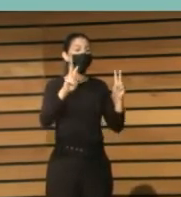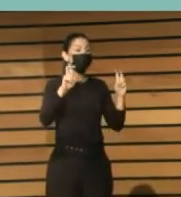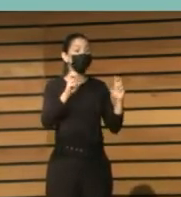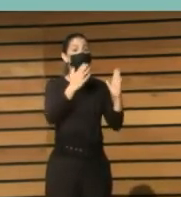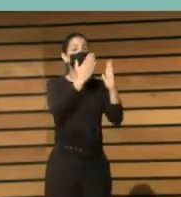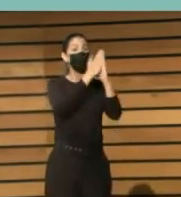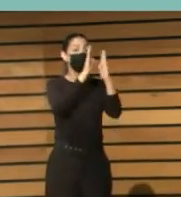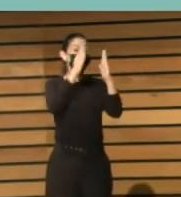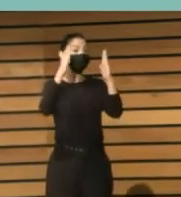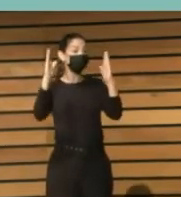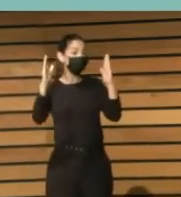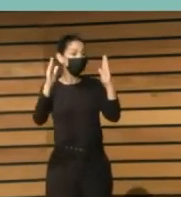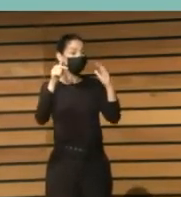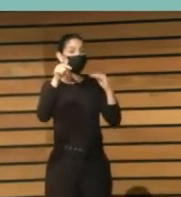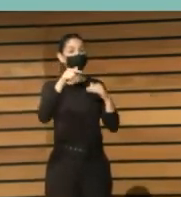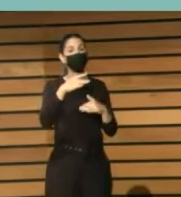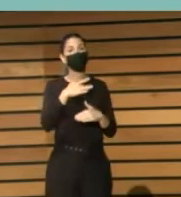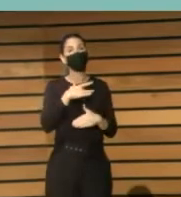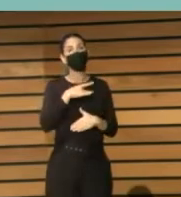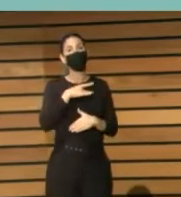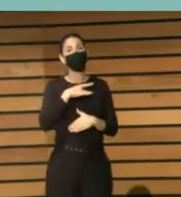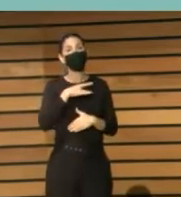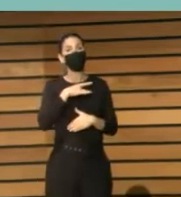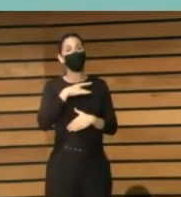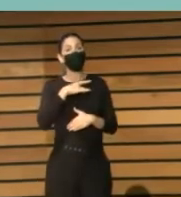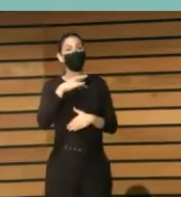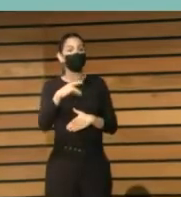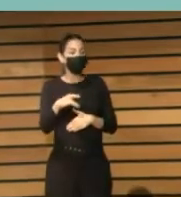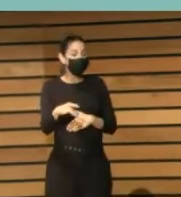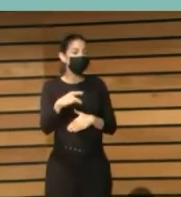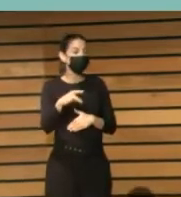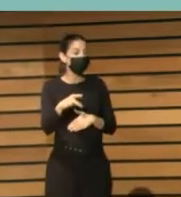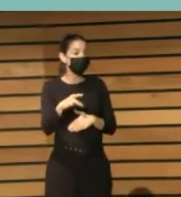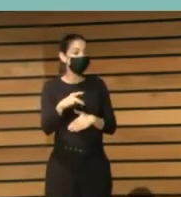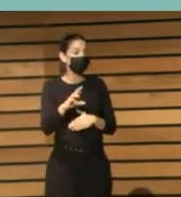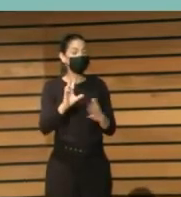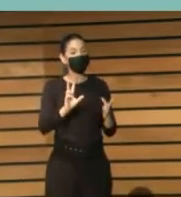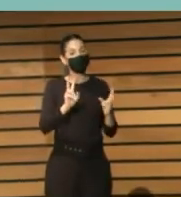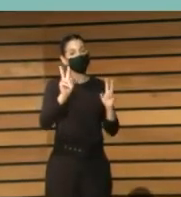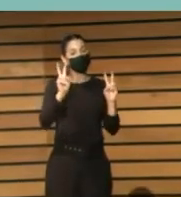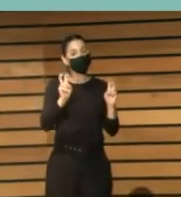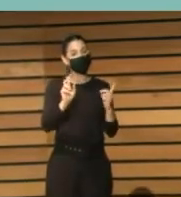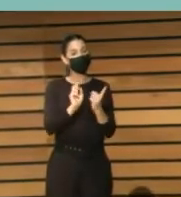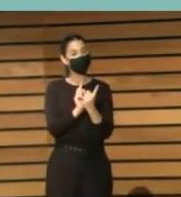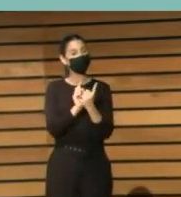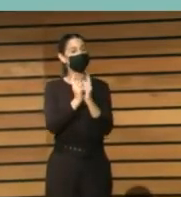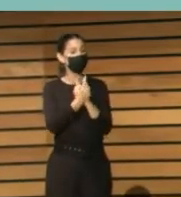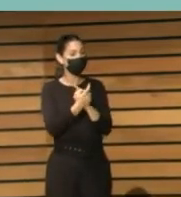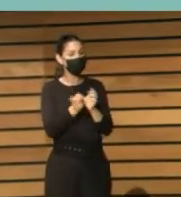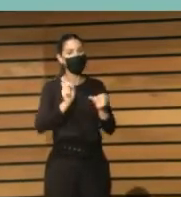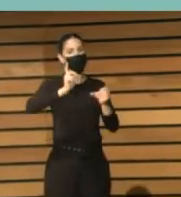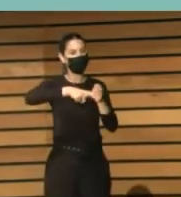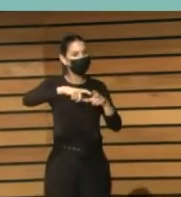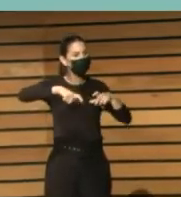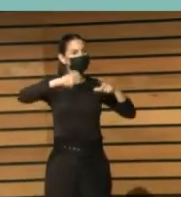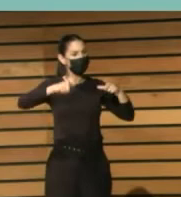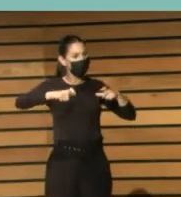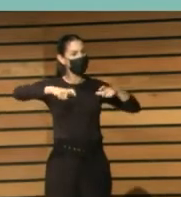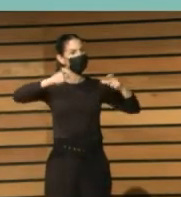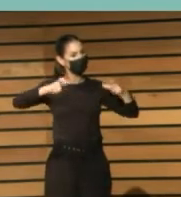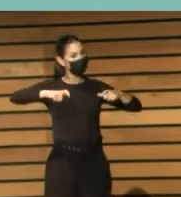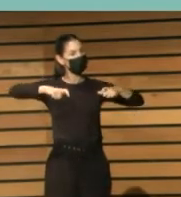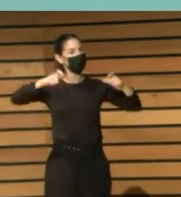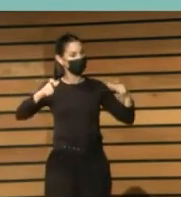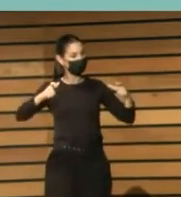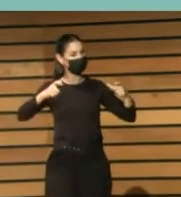ser ese primer peldaño para una democracia más participativa, que todas las grandes instituciones